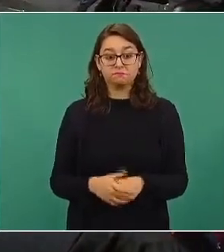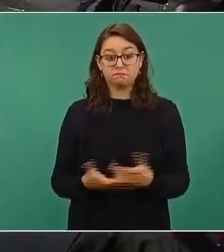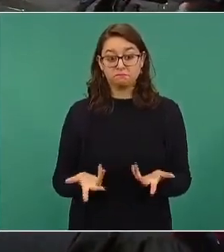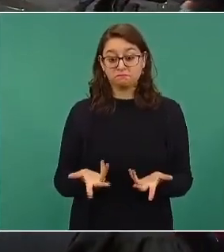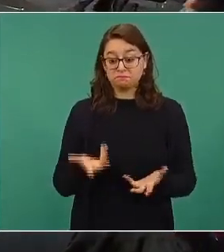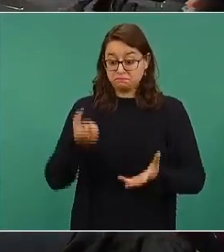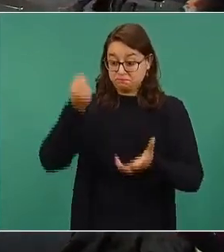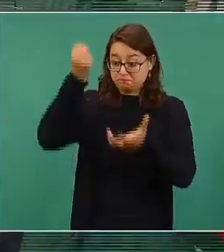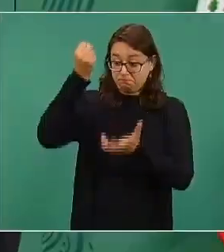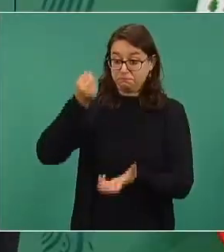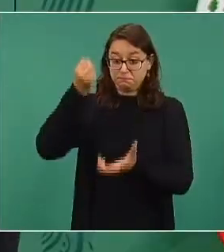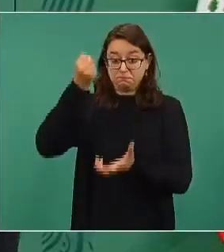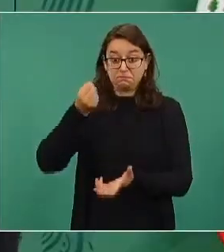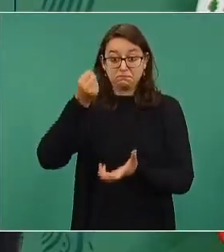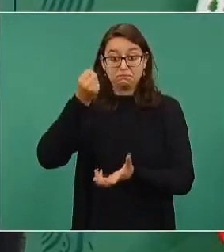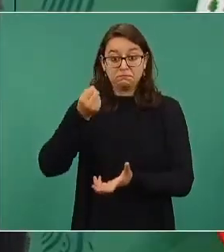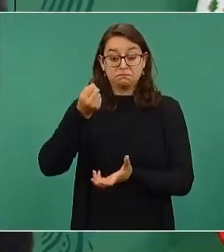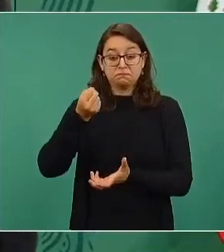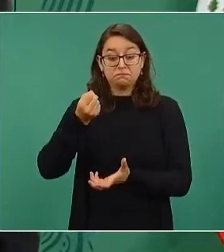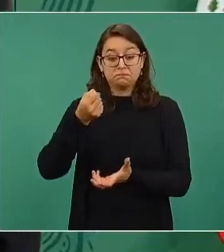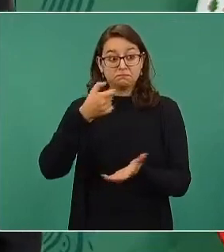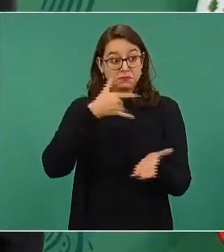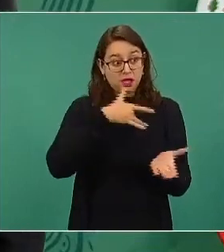y alcanzaría en promedio